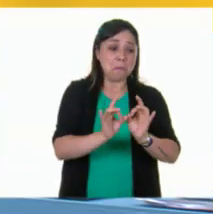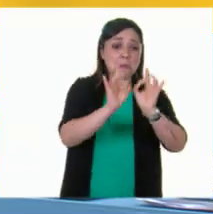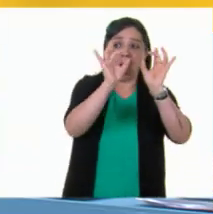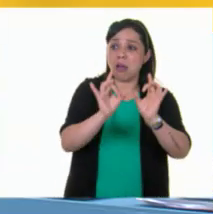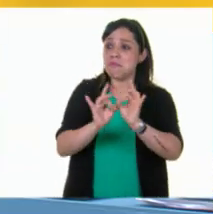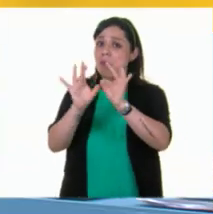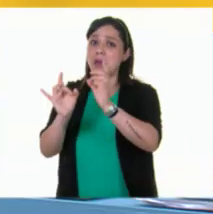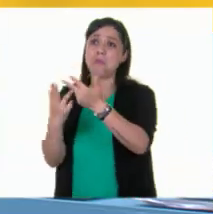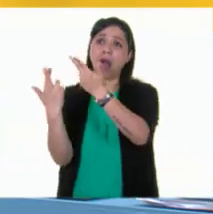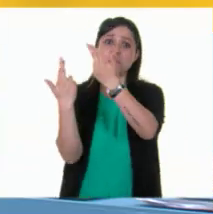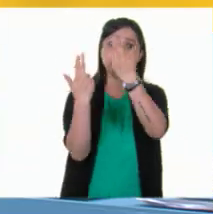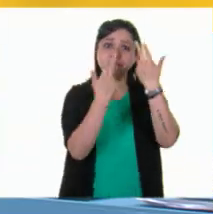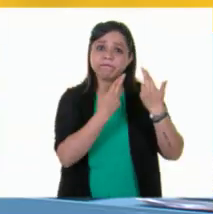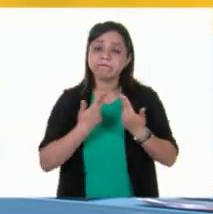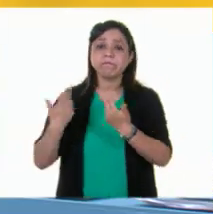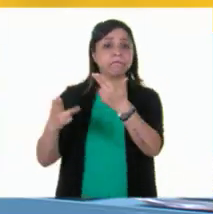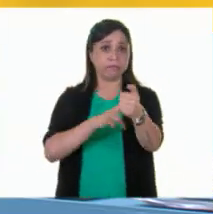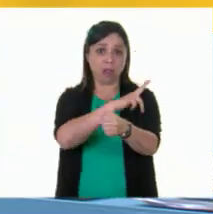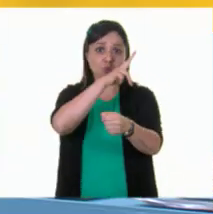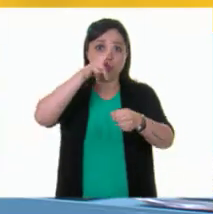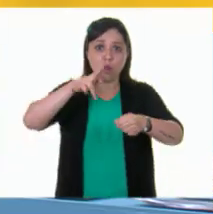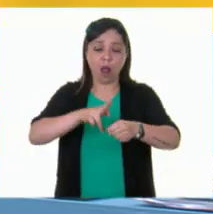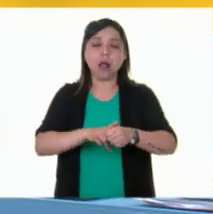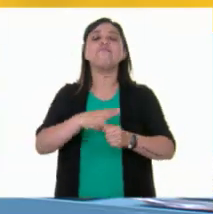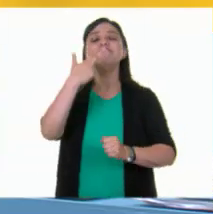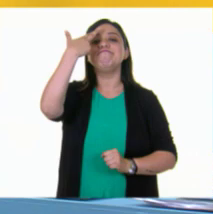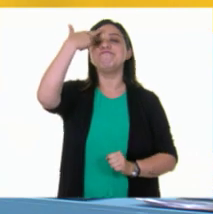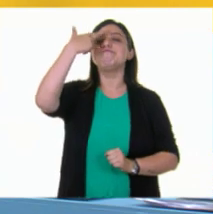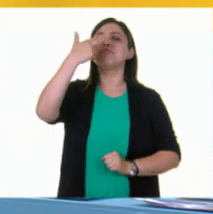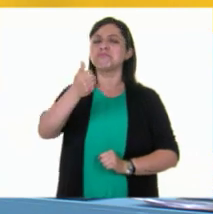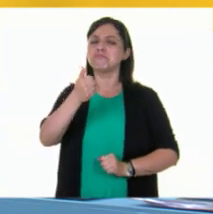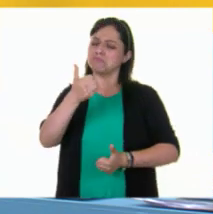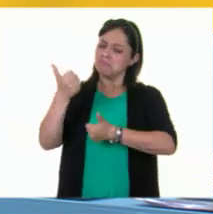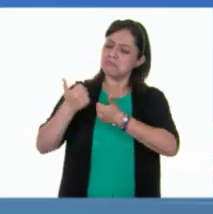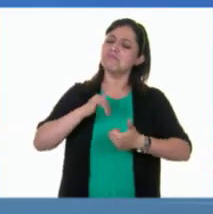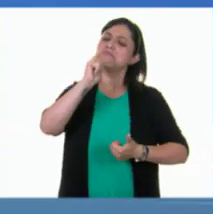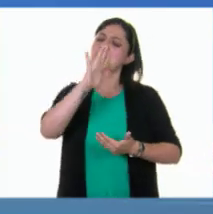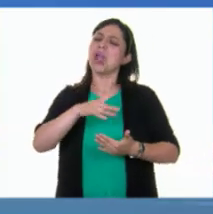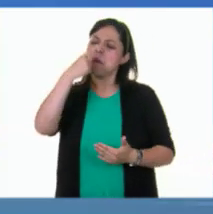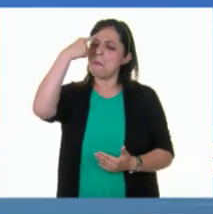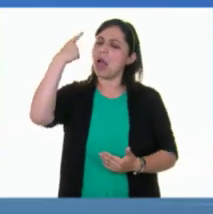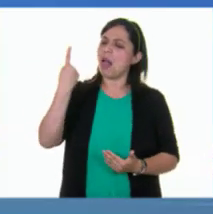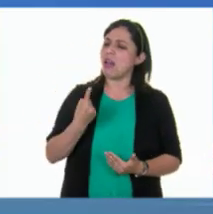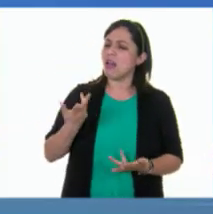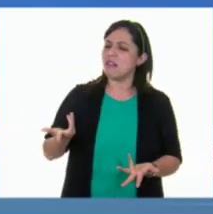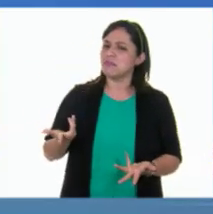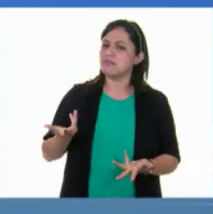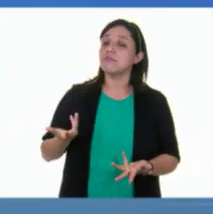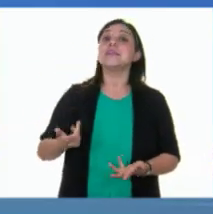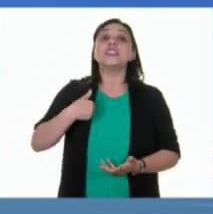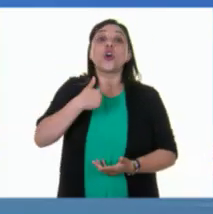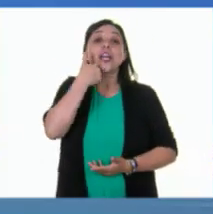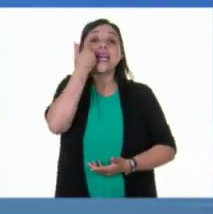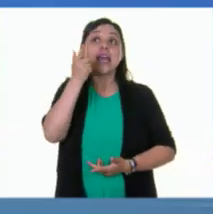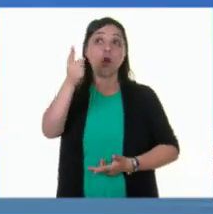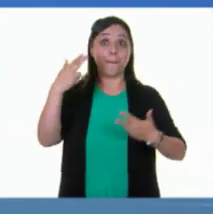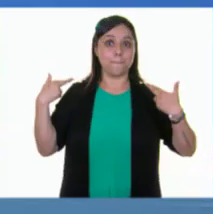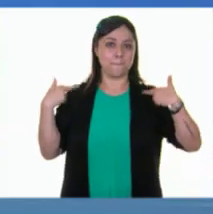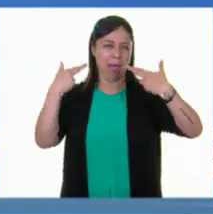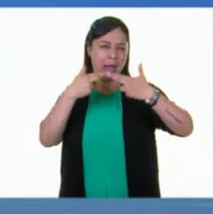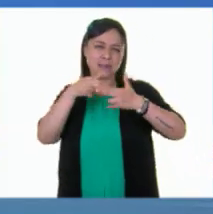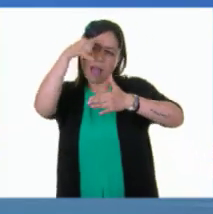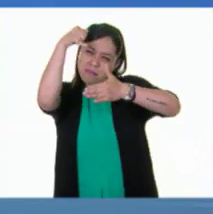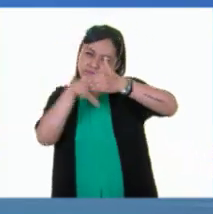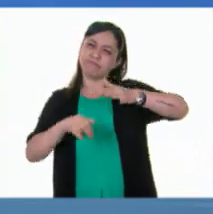Tienes razón. ¿Y entonces todas esas imágenes para qué las trajiste a la clase? Porque quiero que la maestra nos hable más sobre